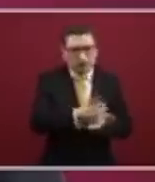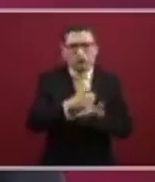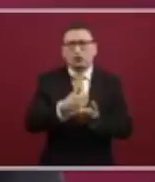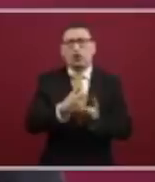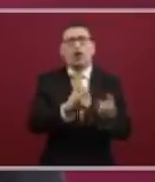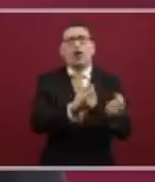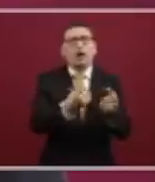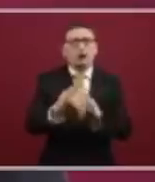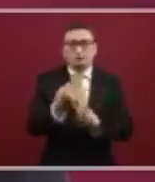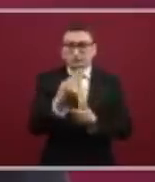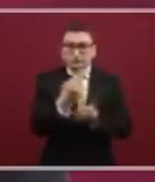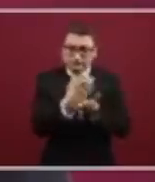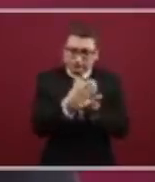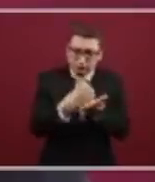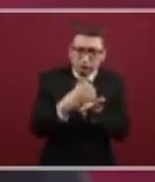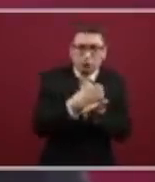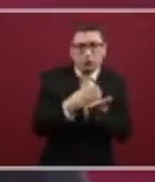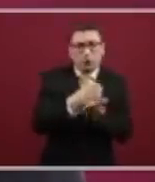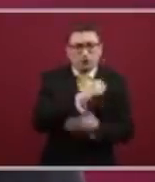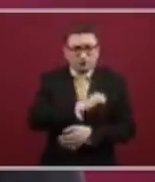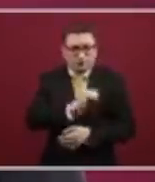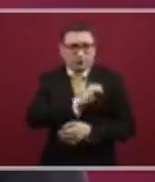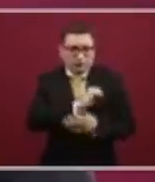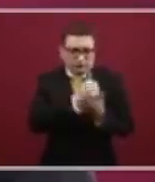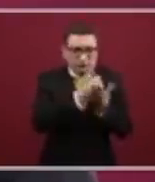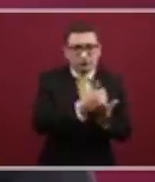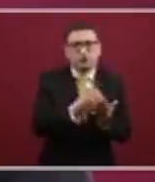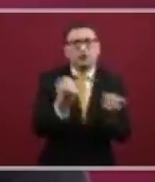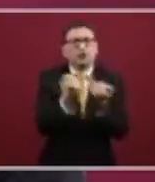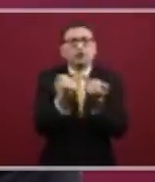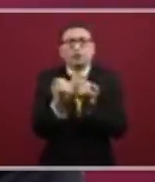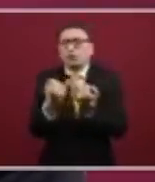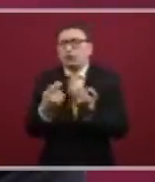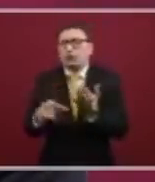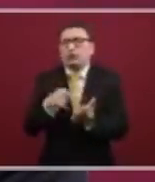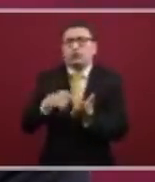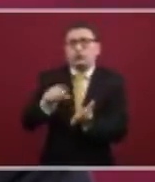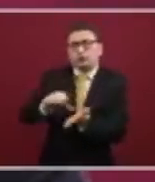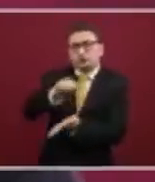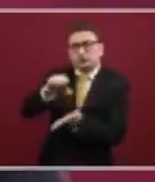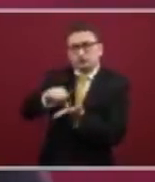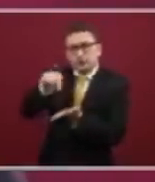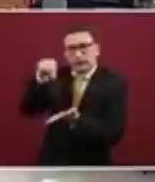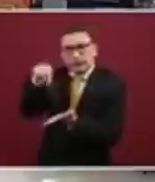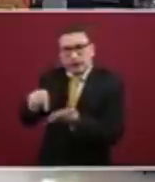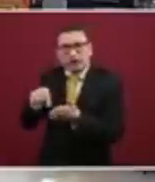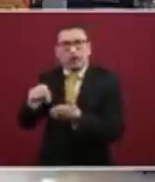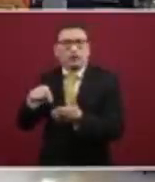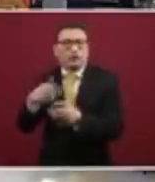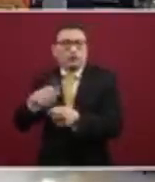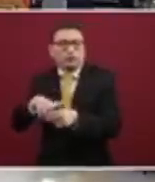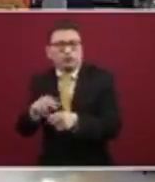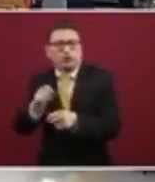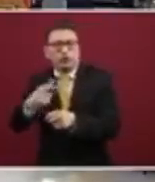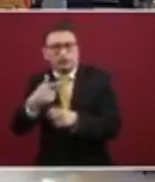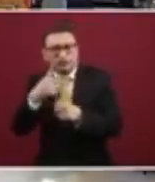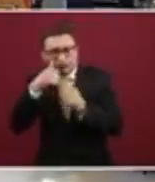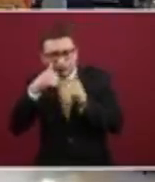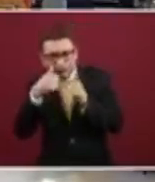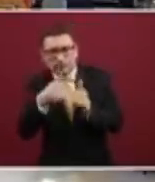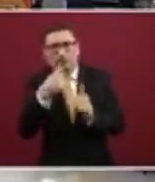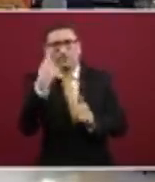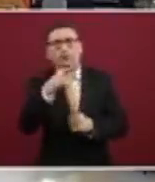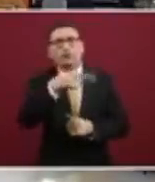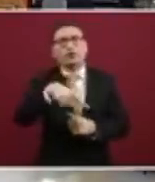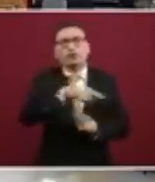el que se puedan tener centros para atención a las